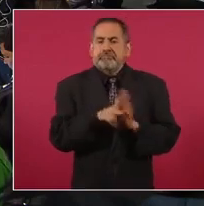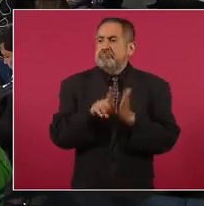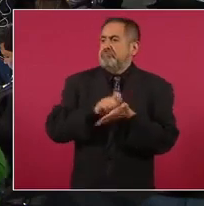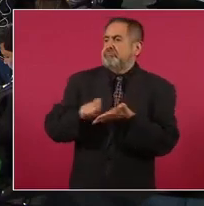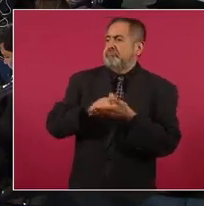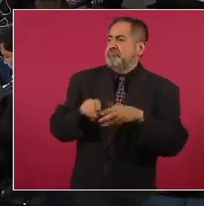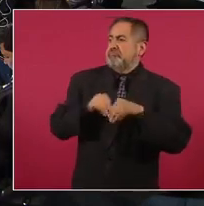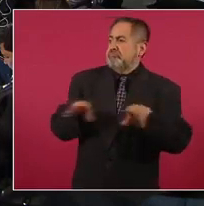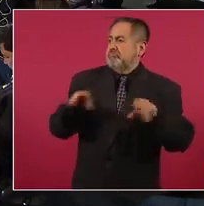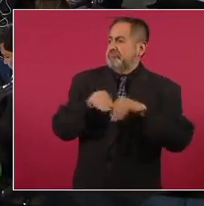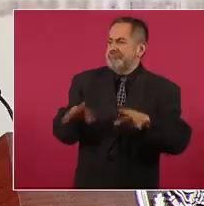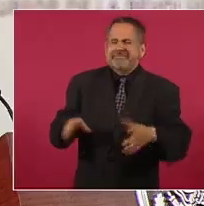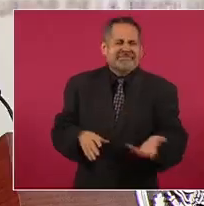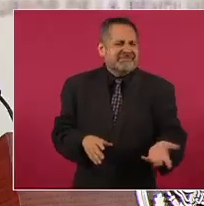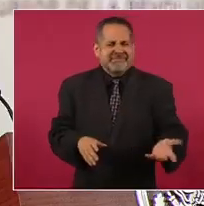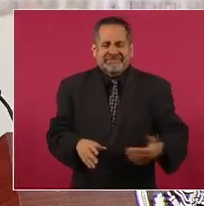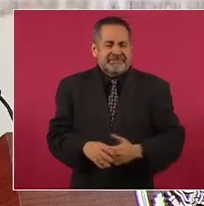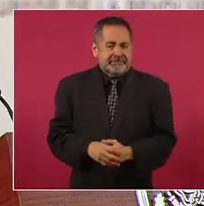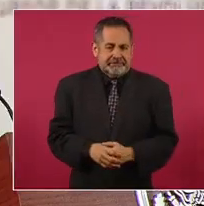Entonces,